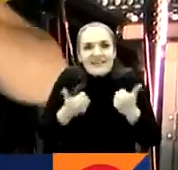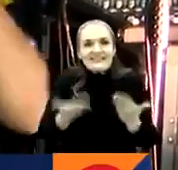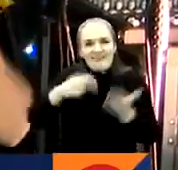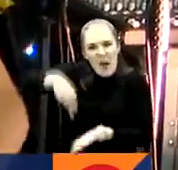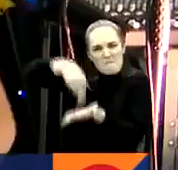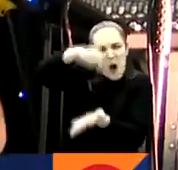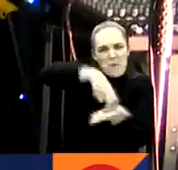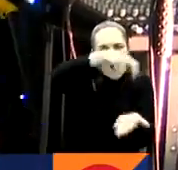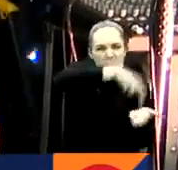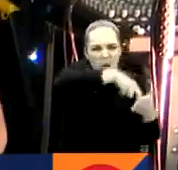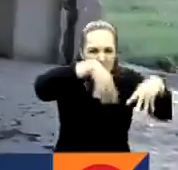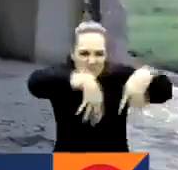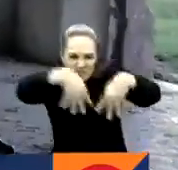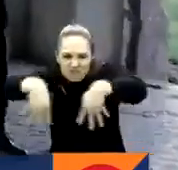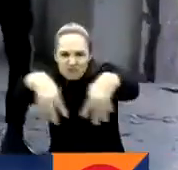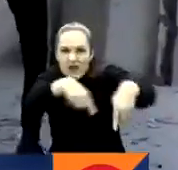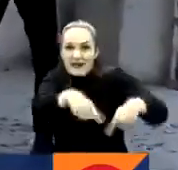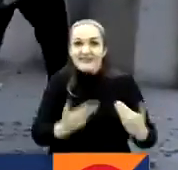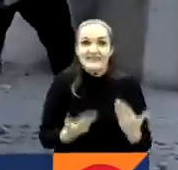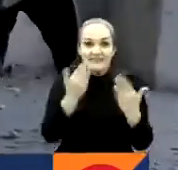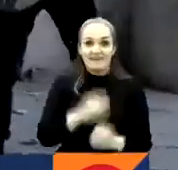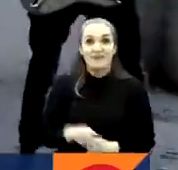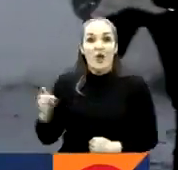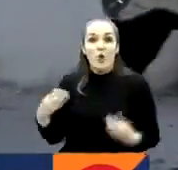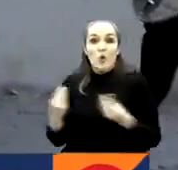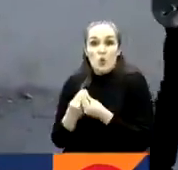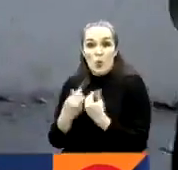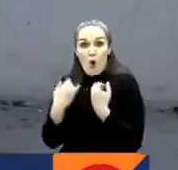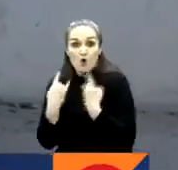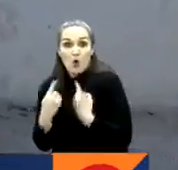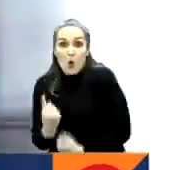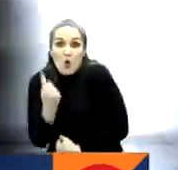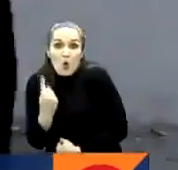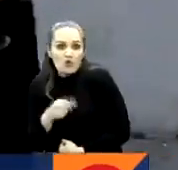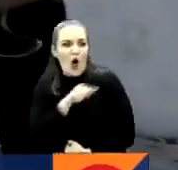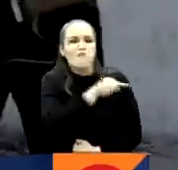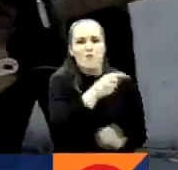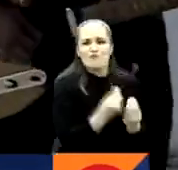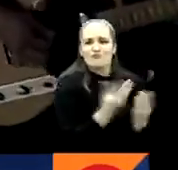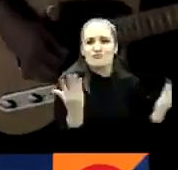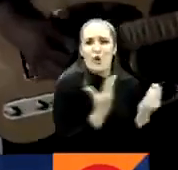salta, cuando la rockea con toda. Como esta banda, miles de artistas se beneficiarán con las reaperturas.